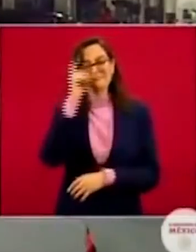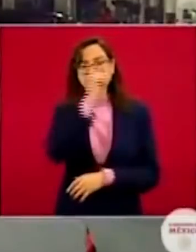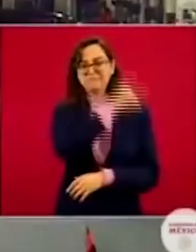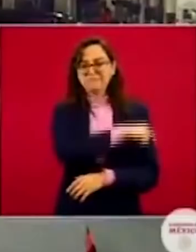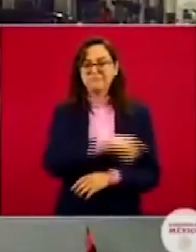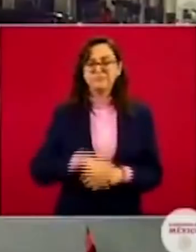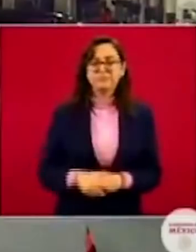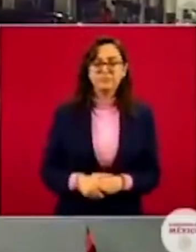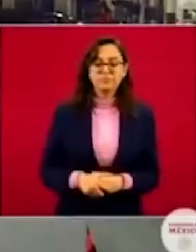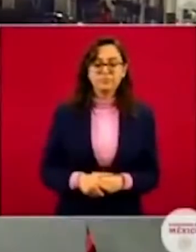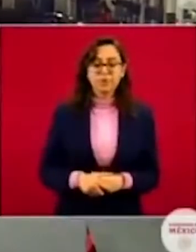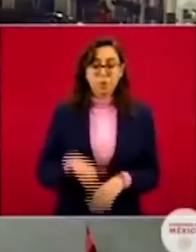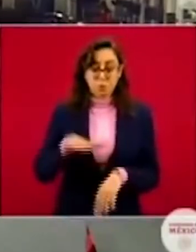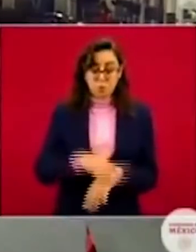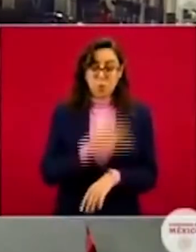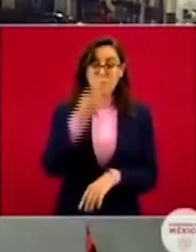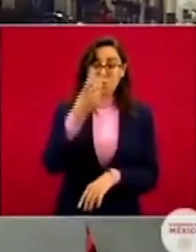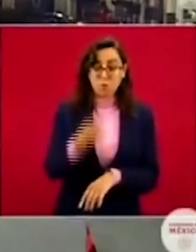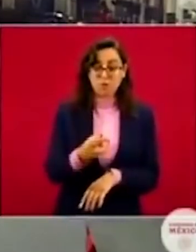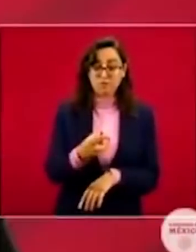Es, por lo tanto,